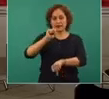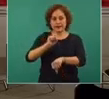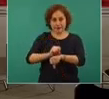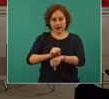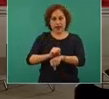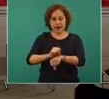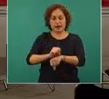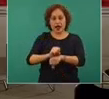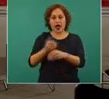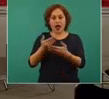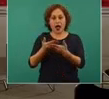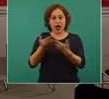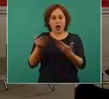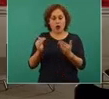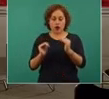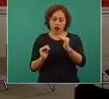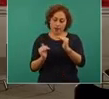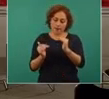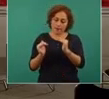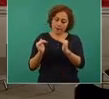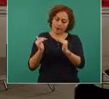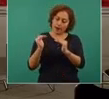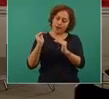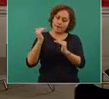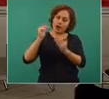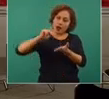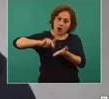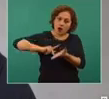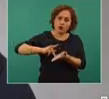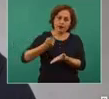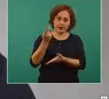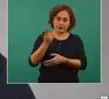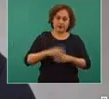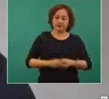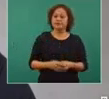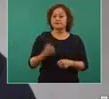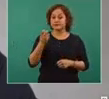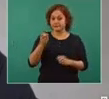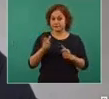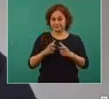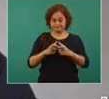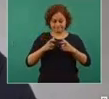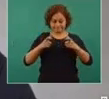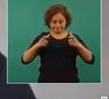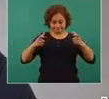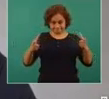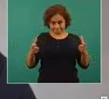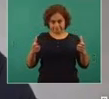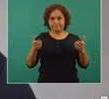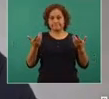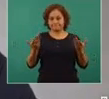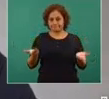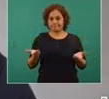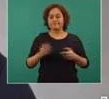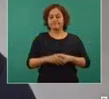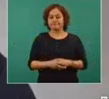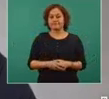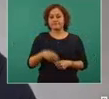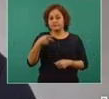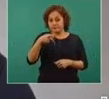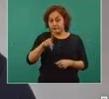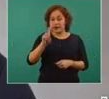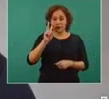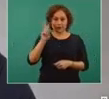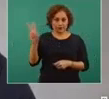se ha revertido y tenemos ahora nuevamente un crecimiento inicial, pero que claramente se ve en